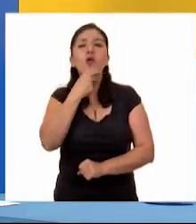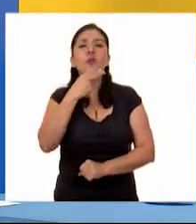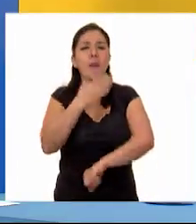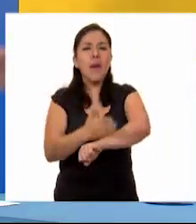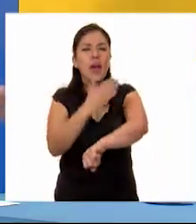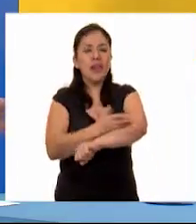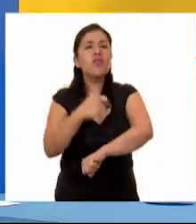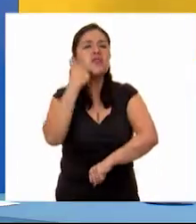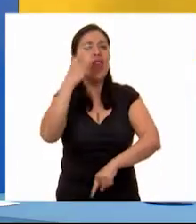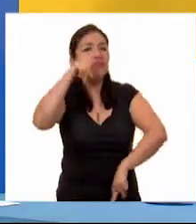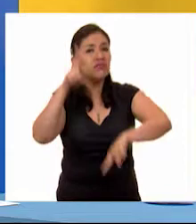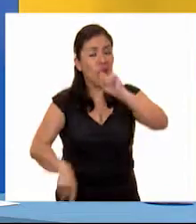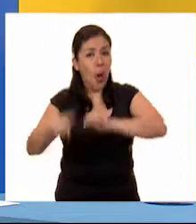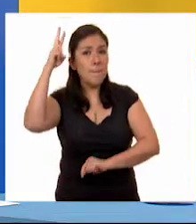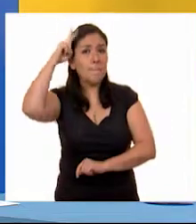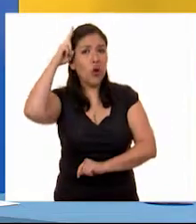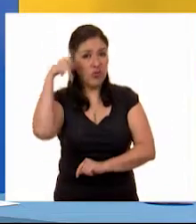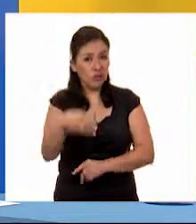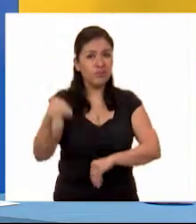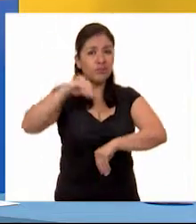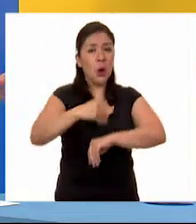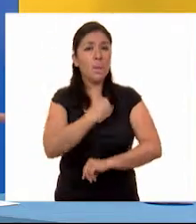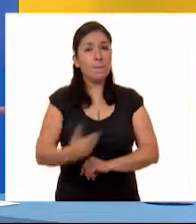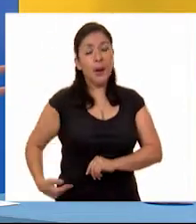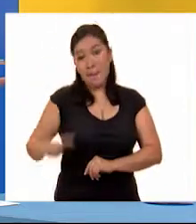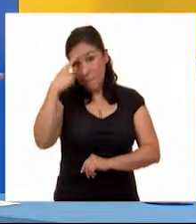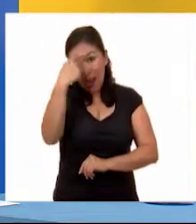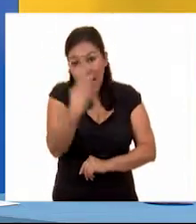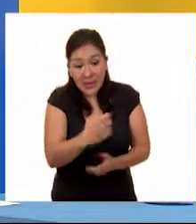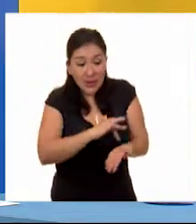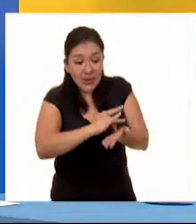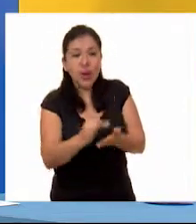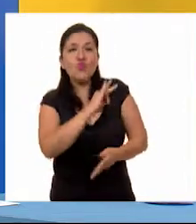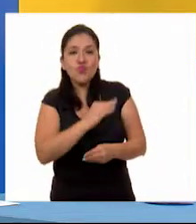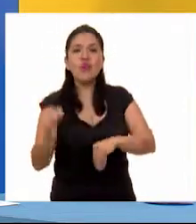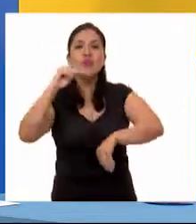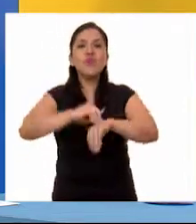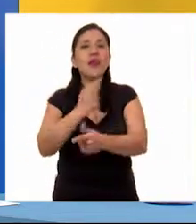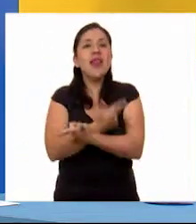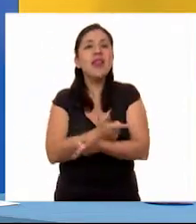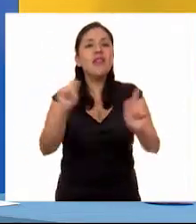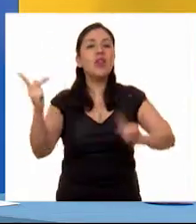era eliminar la dictadura de Porfirio Díaz, para con ello traer libertad